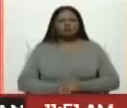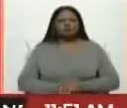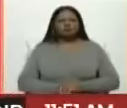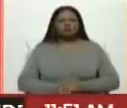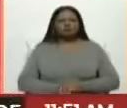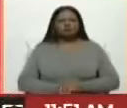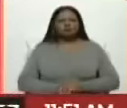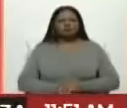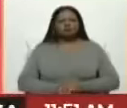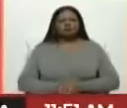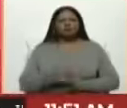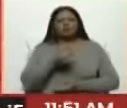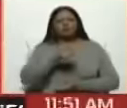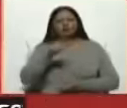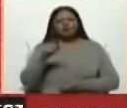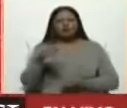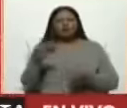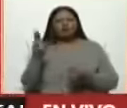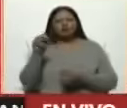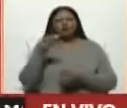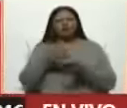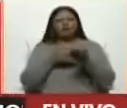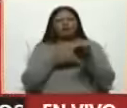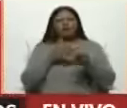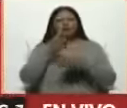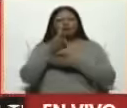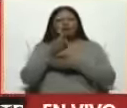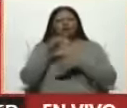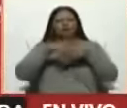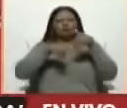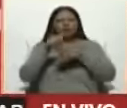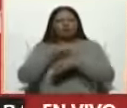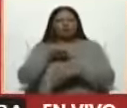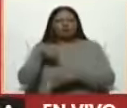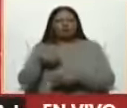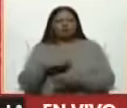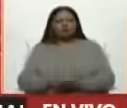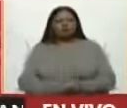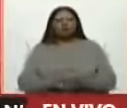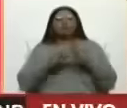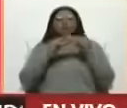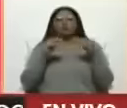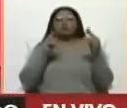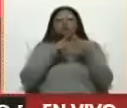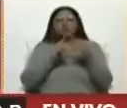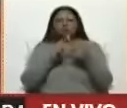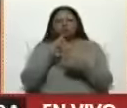Gente que nunca haya votado por nosotros. Todos conocemos a alguien, ¿verdad?